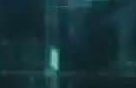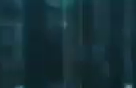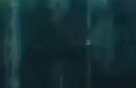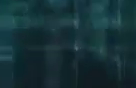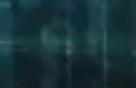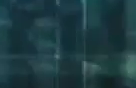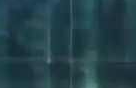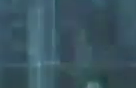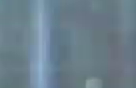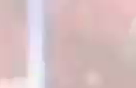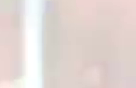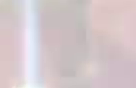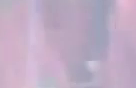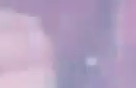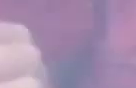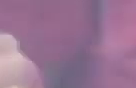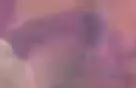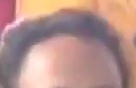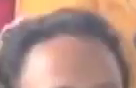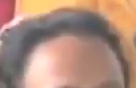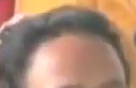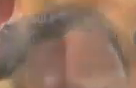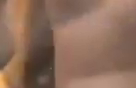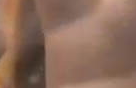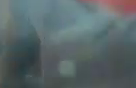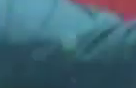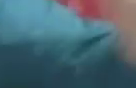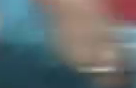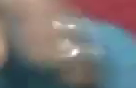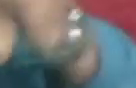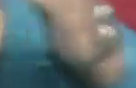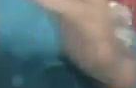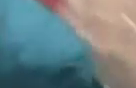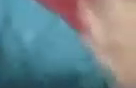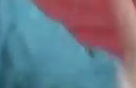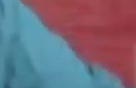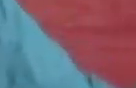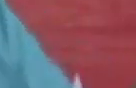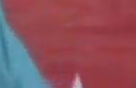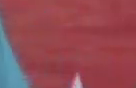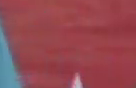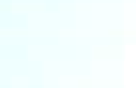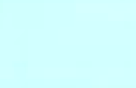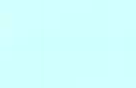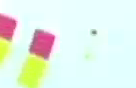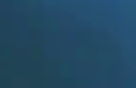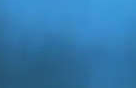potencia. ¡Que viva el carné de la patria!